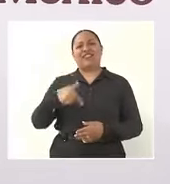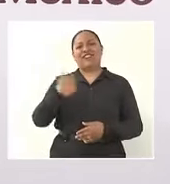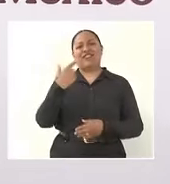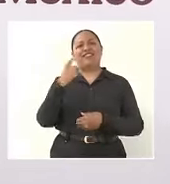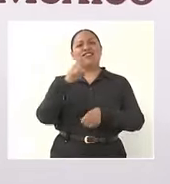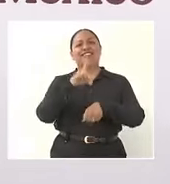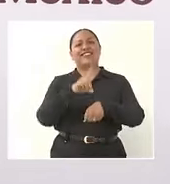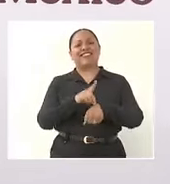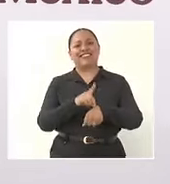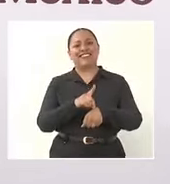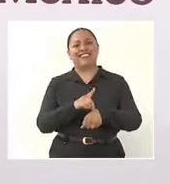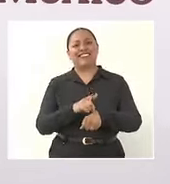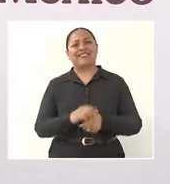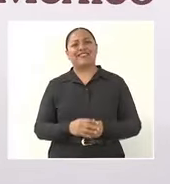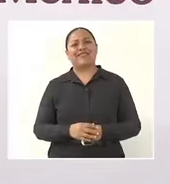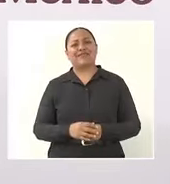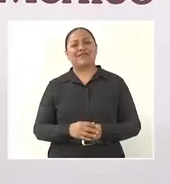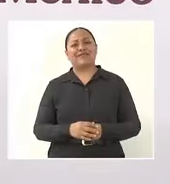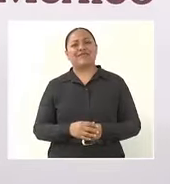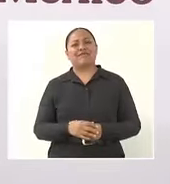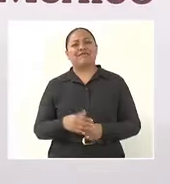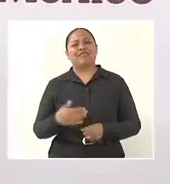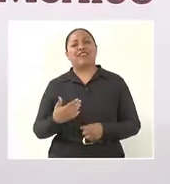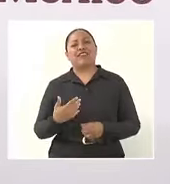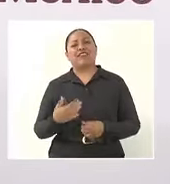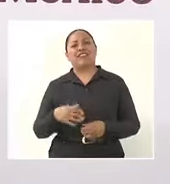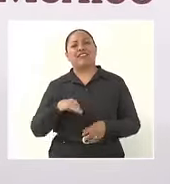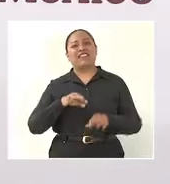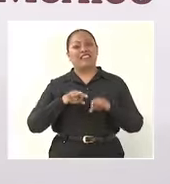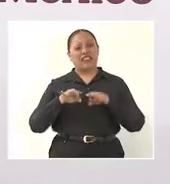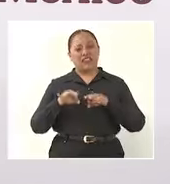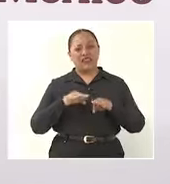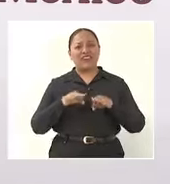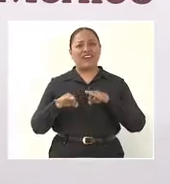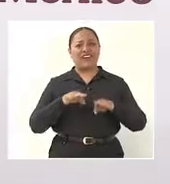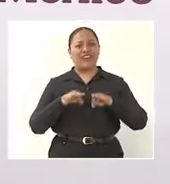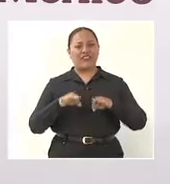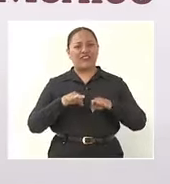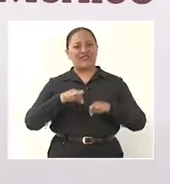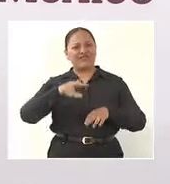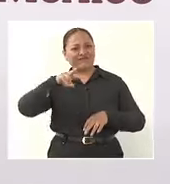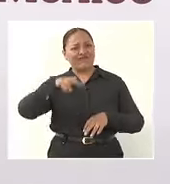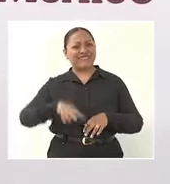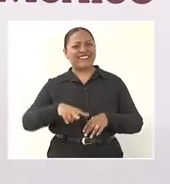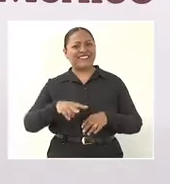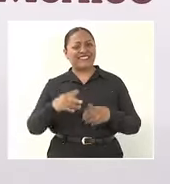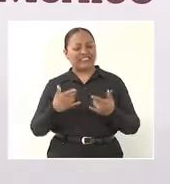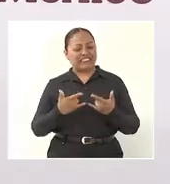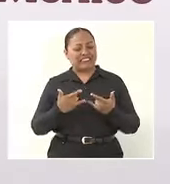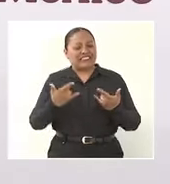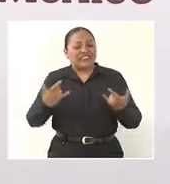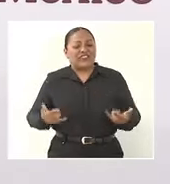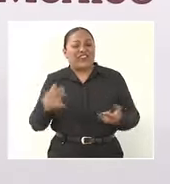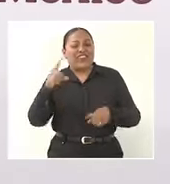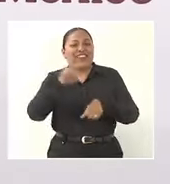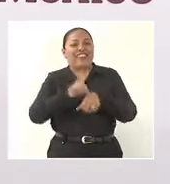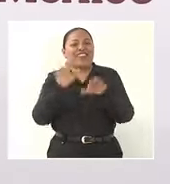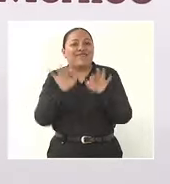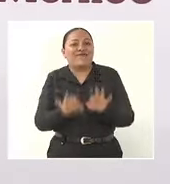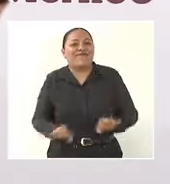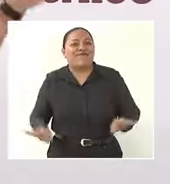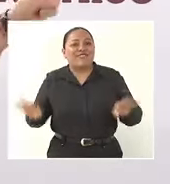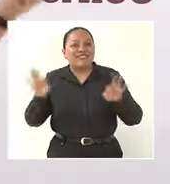12 días exactamente, en una jornada histórica que estará siempre en la memoria de nuestra patria, la